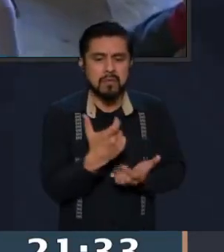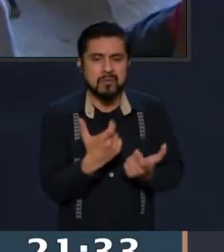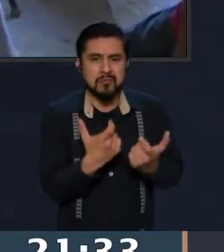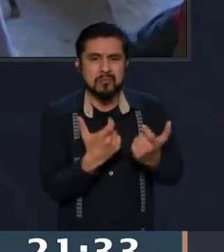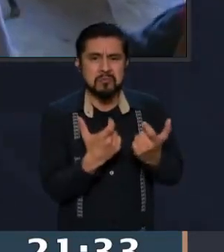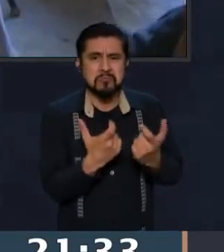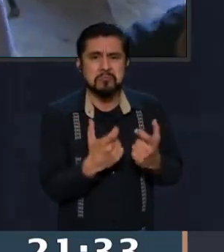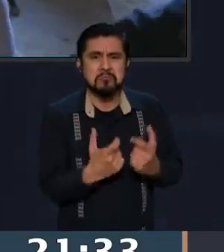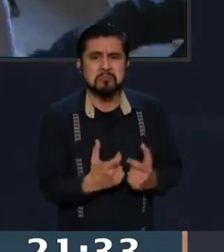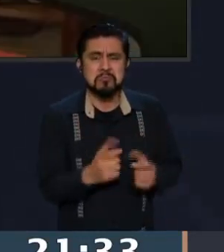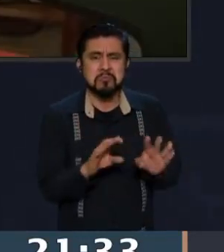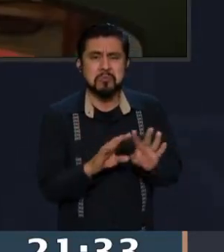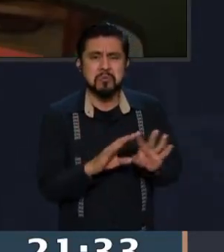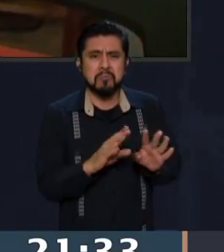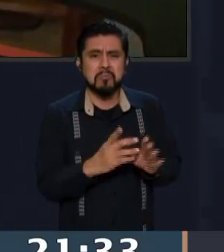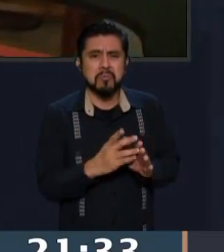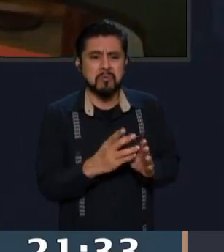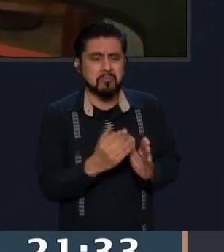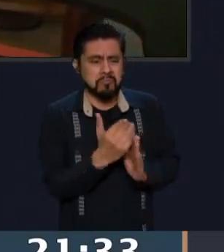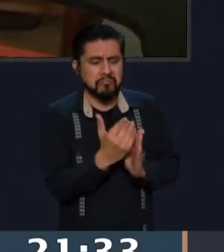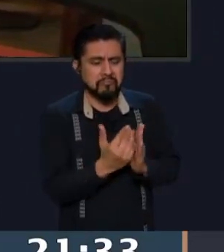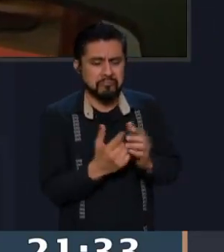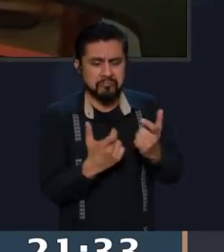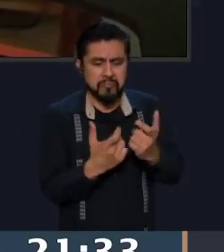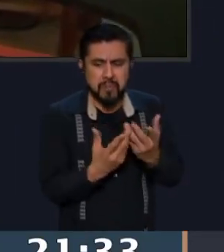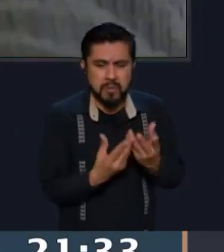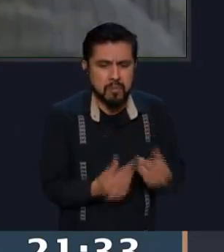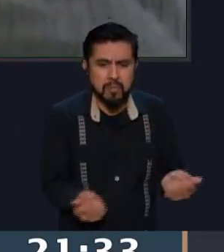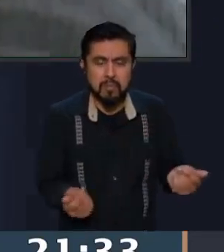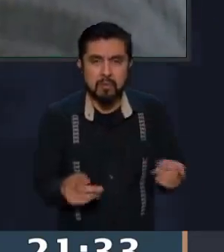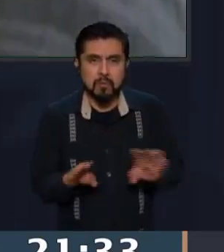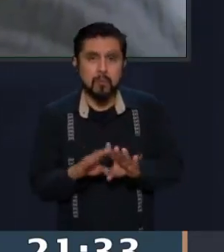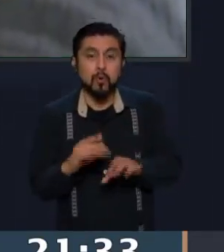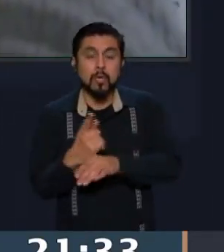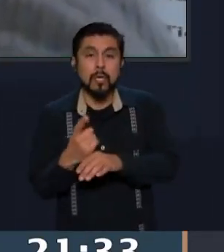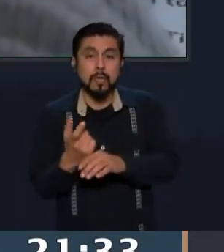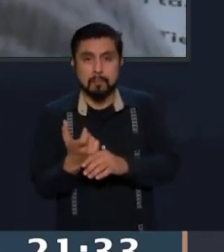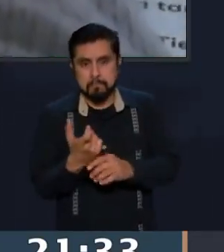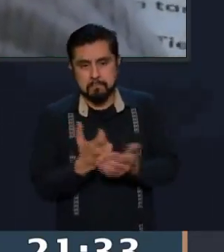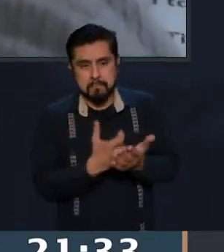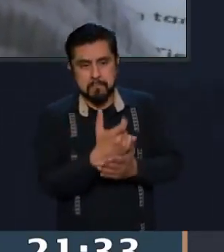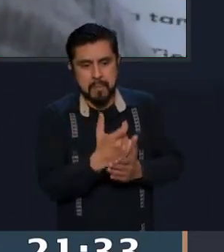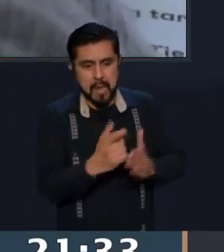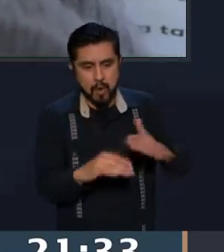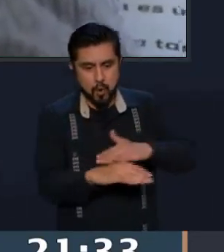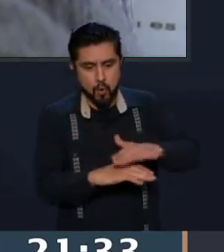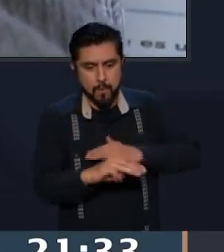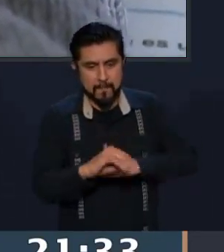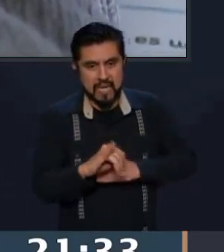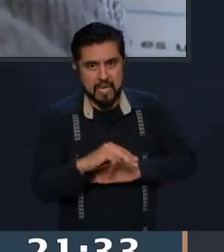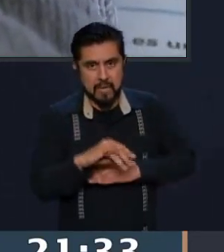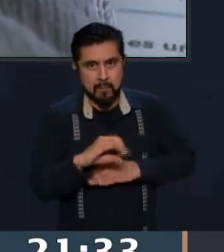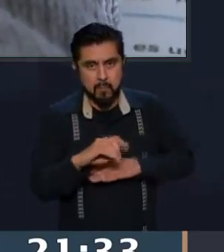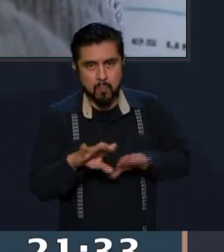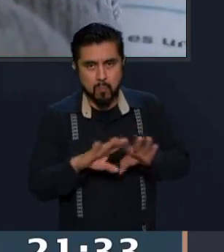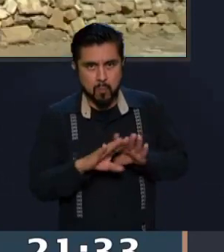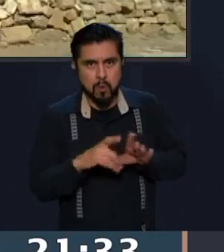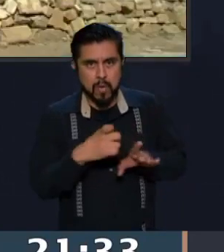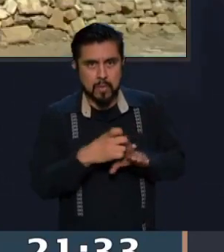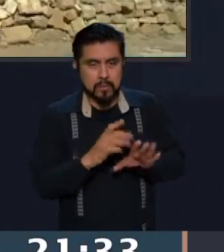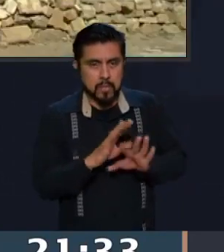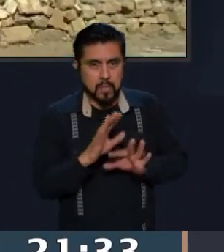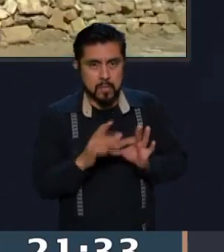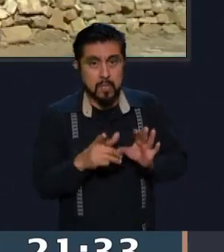siguiente premisa, tienen que ver con que los salarios mínimos, sobre todo, y esto con toda la cadenita que lleva,